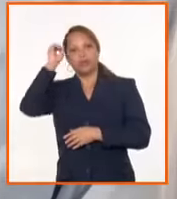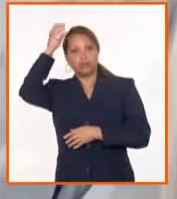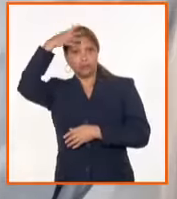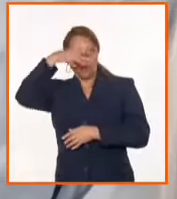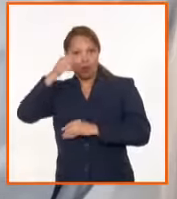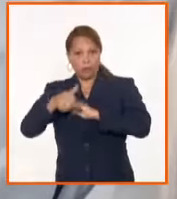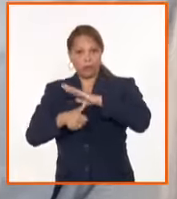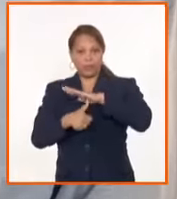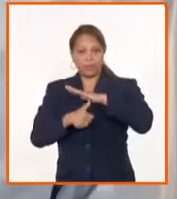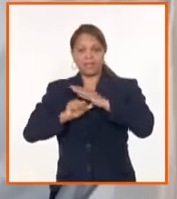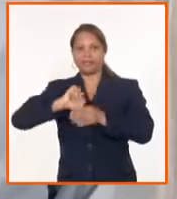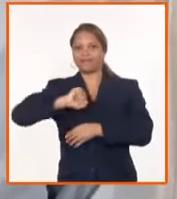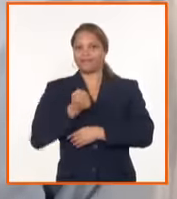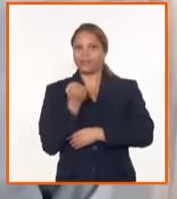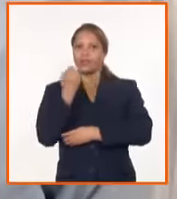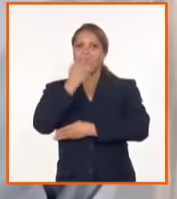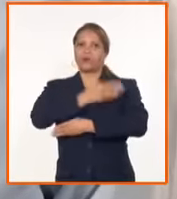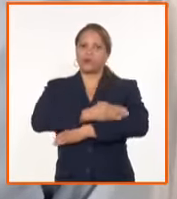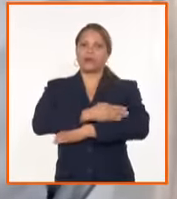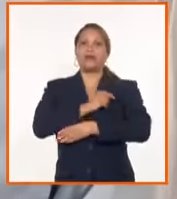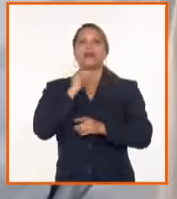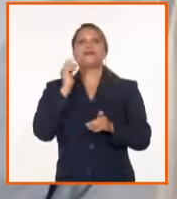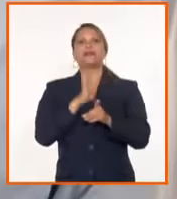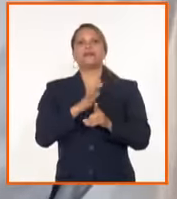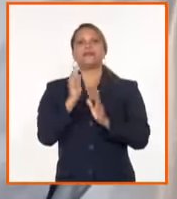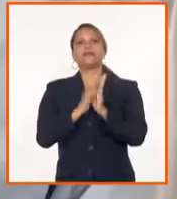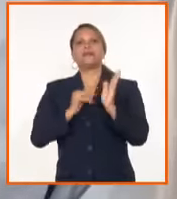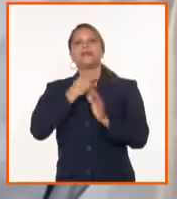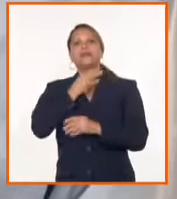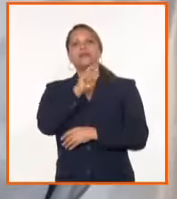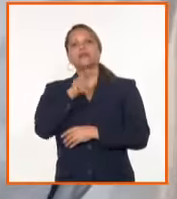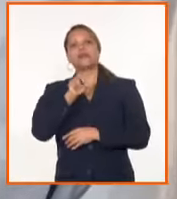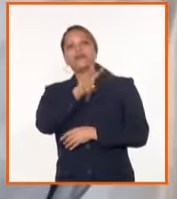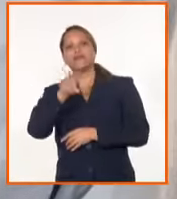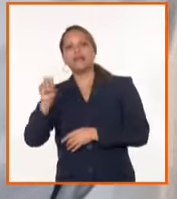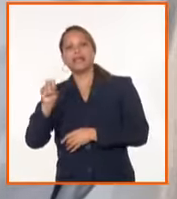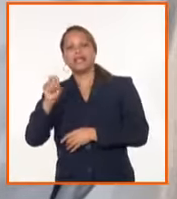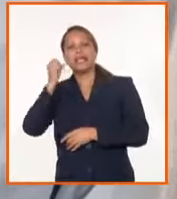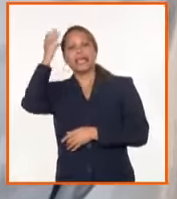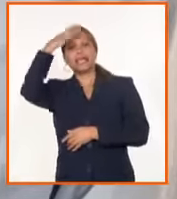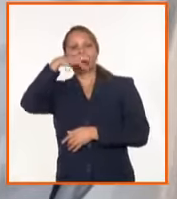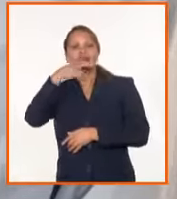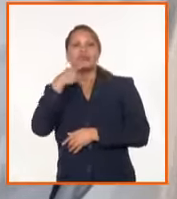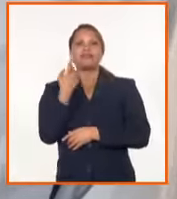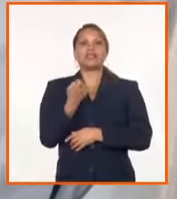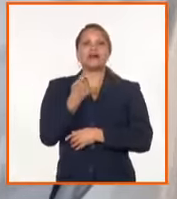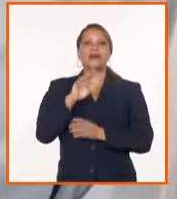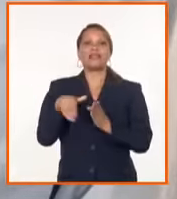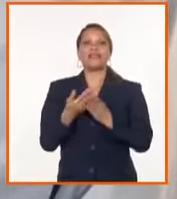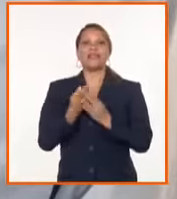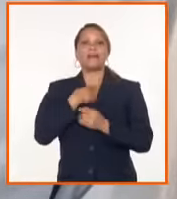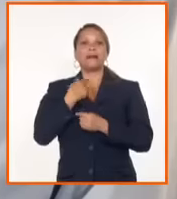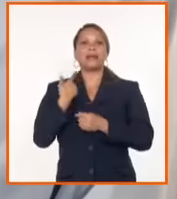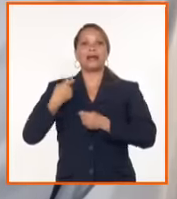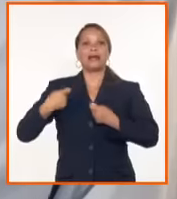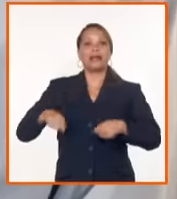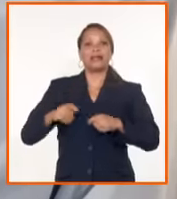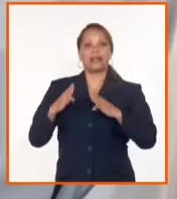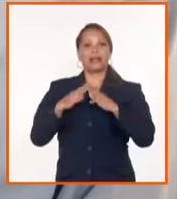recrudece el bloqueo. Después, a principios de enero del 2020, cuando a Trump solo le quedaban unos días para salir de la Casa